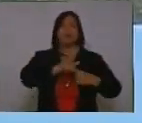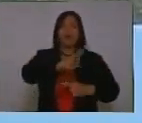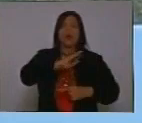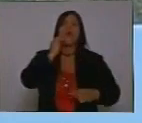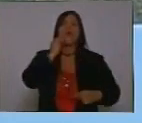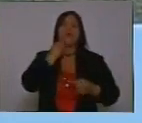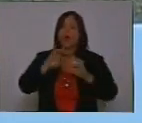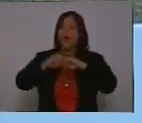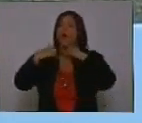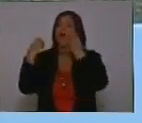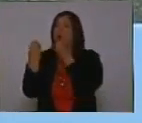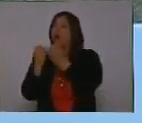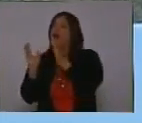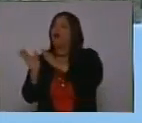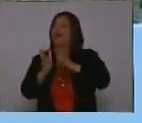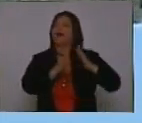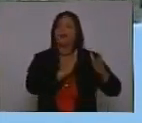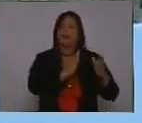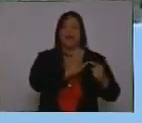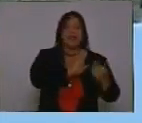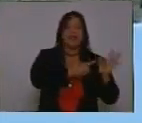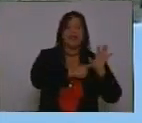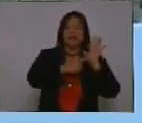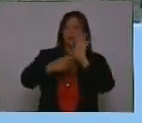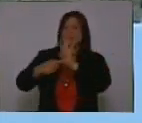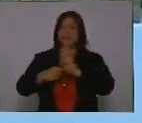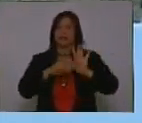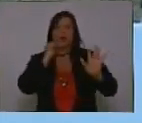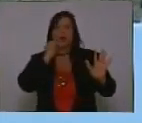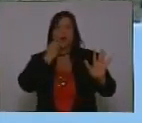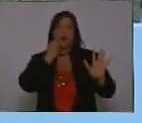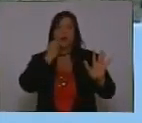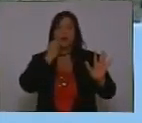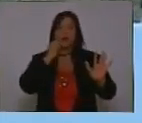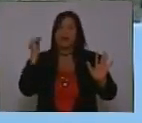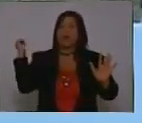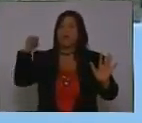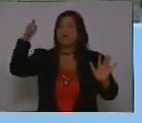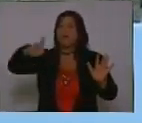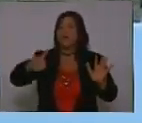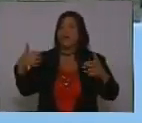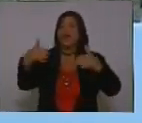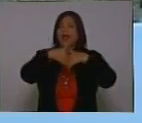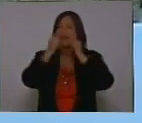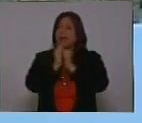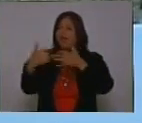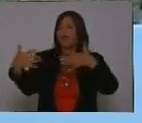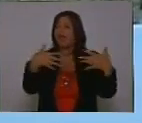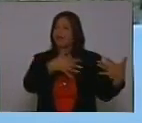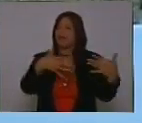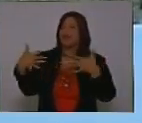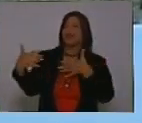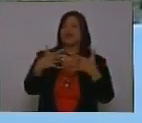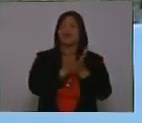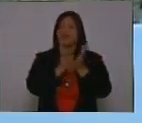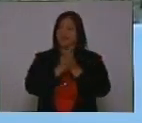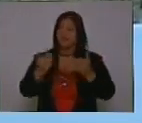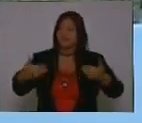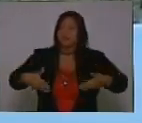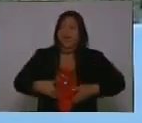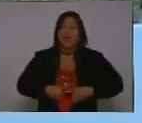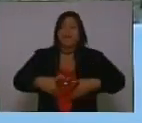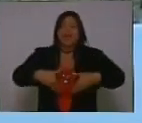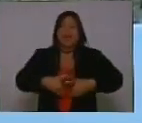viene organizando, dando el ejemplo a esa juventud que viene guerreando, que viene batallando, que viene